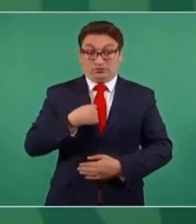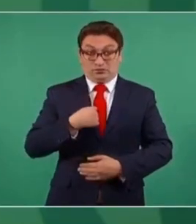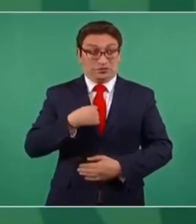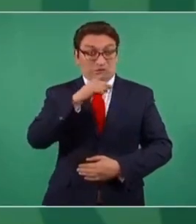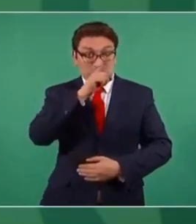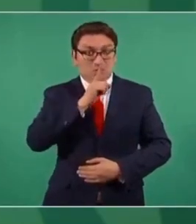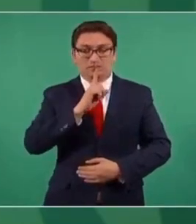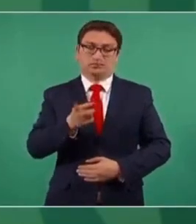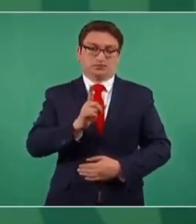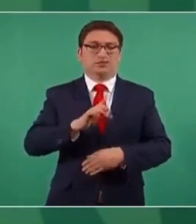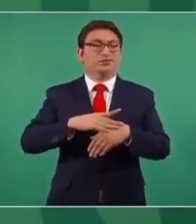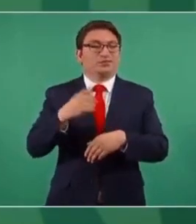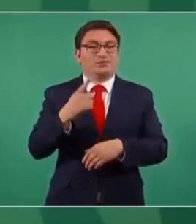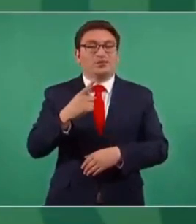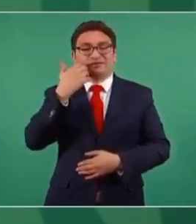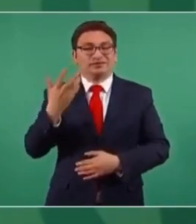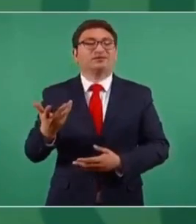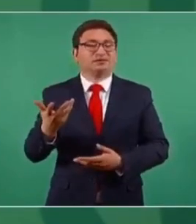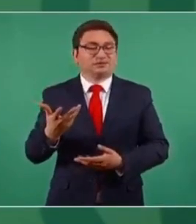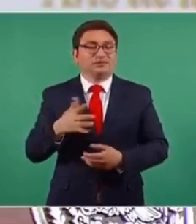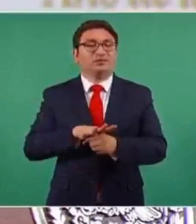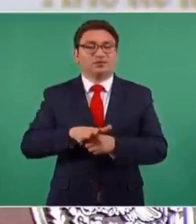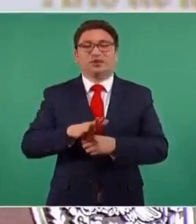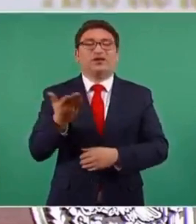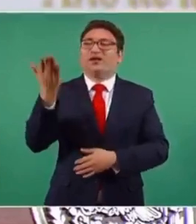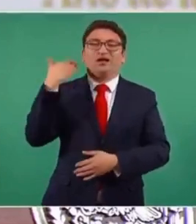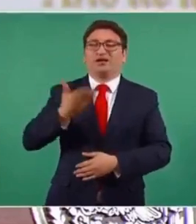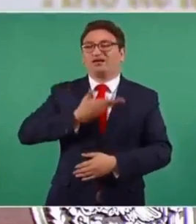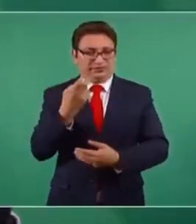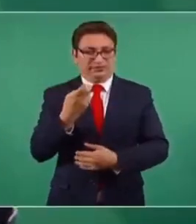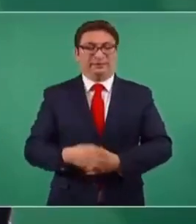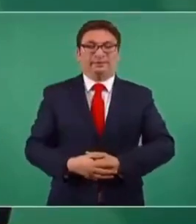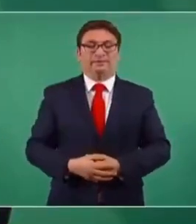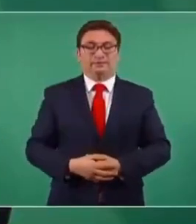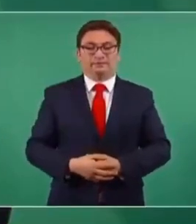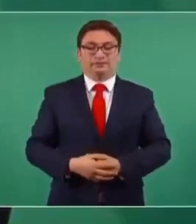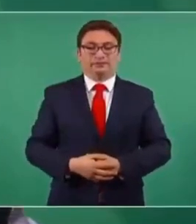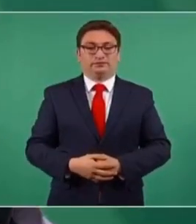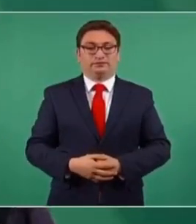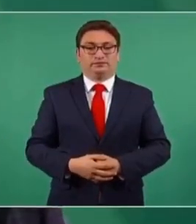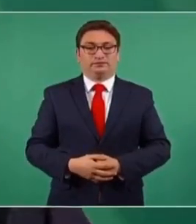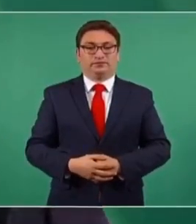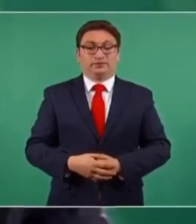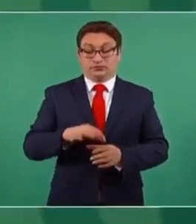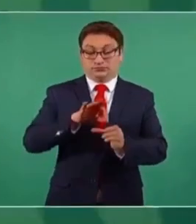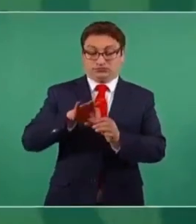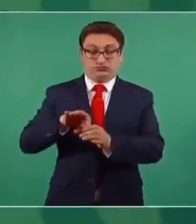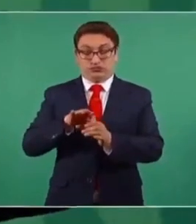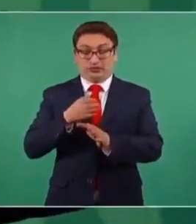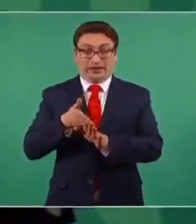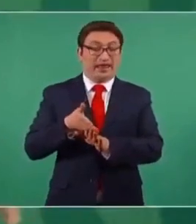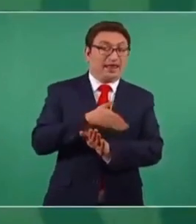mentiras, porque lo que querían era que descontáramos, así como lo hacían los conservadores, que antes de la elección